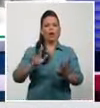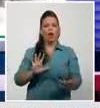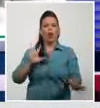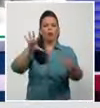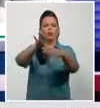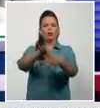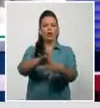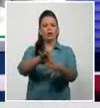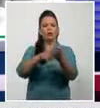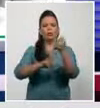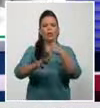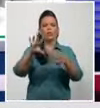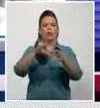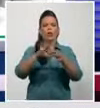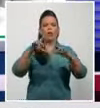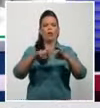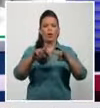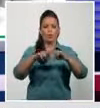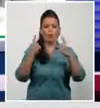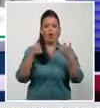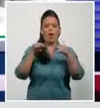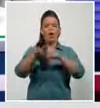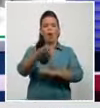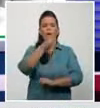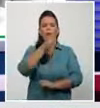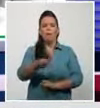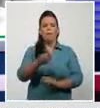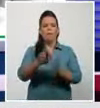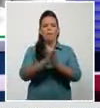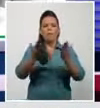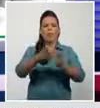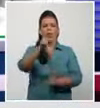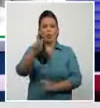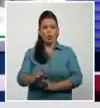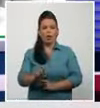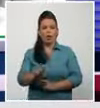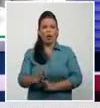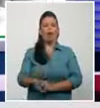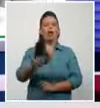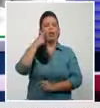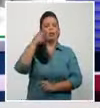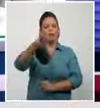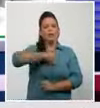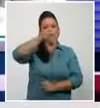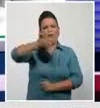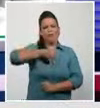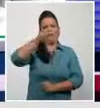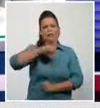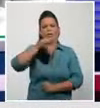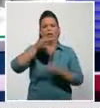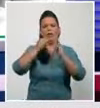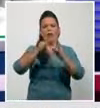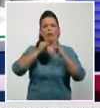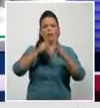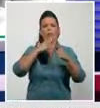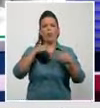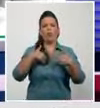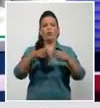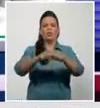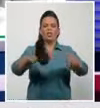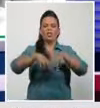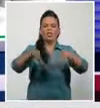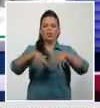se encuentra el periodista Miguel Reyes Mendoza. Cuéntanos, Miguel, ¿cuál es la situación epidemiológica en estos momentos